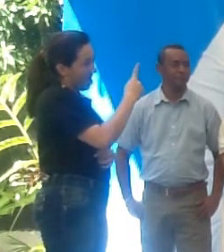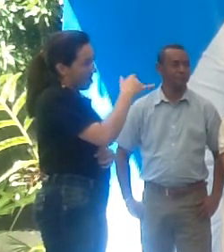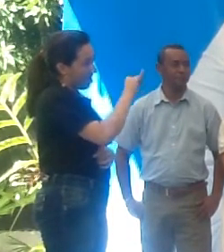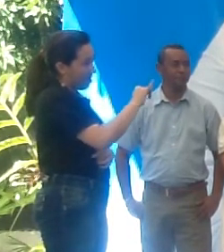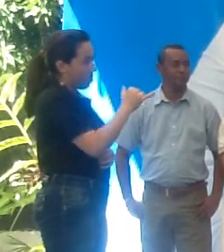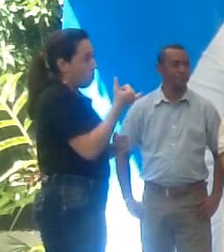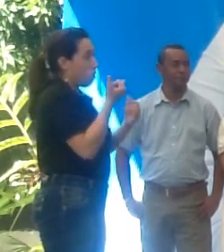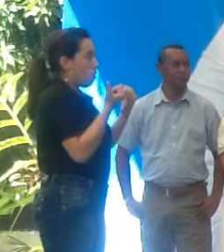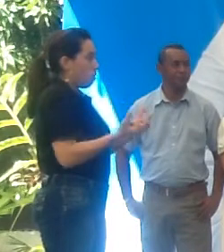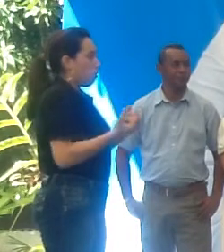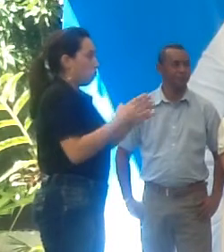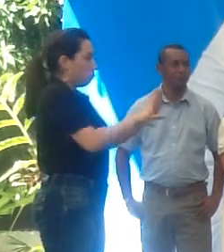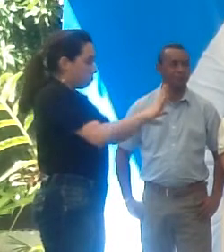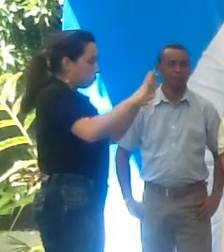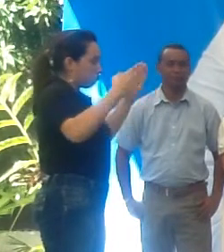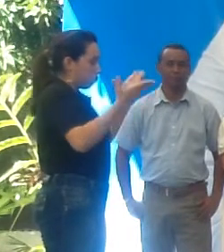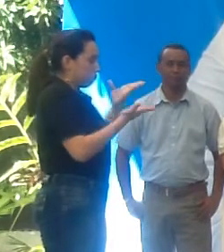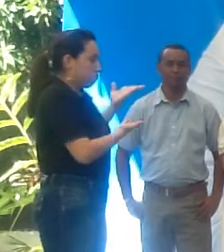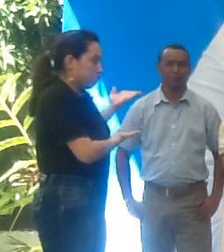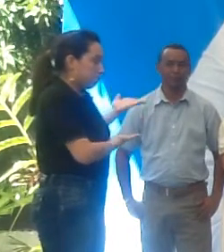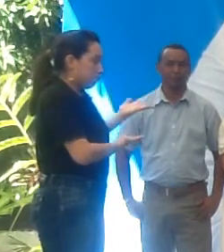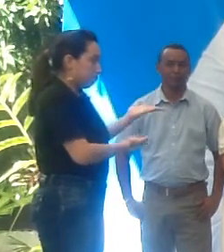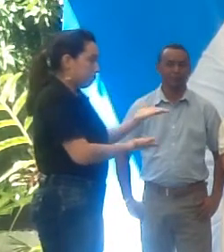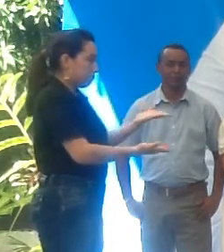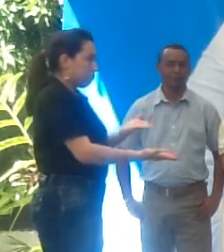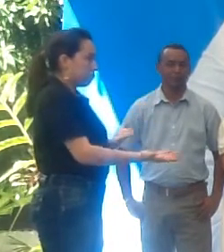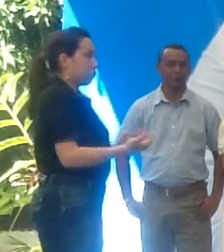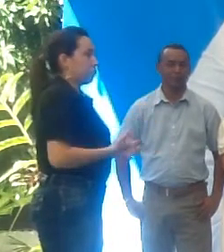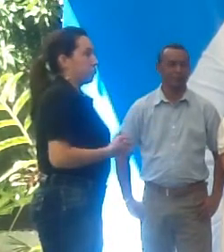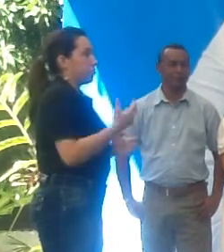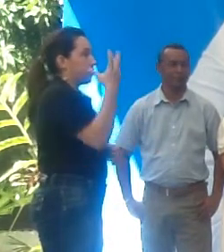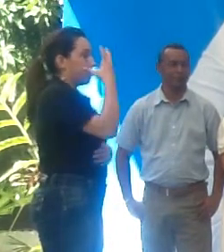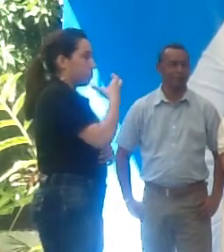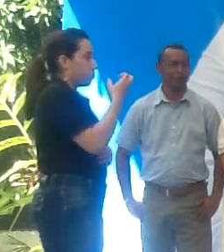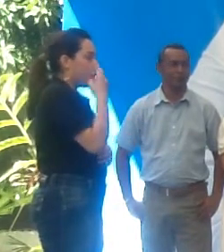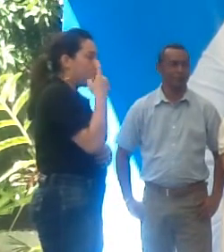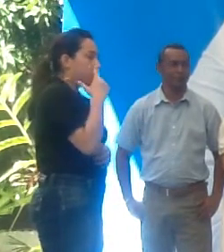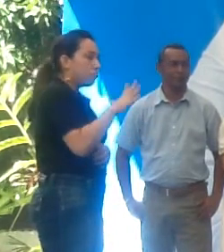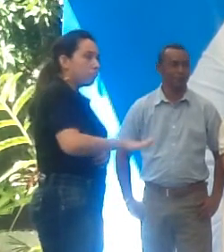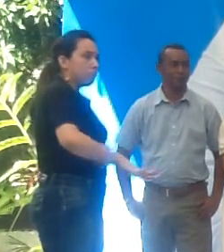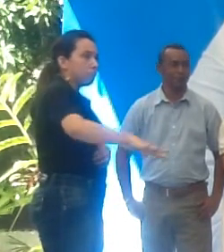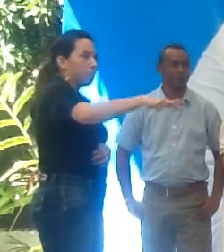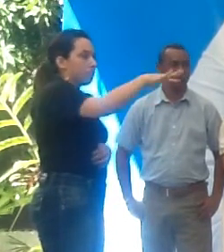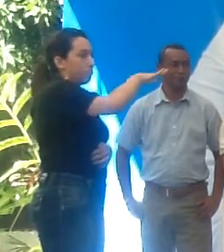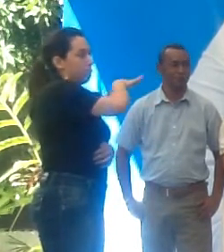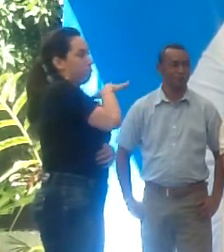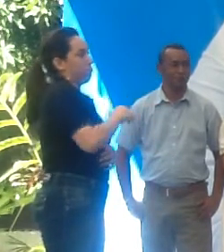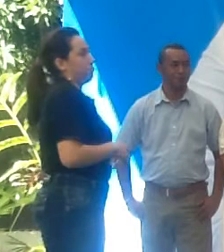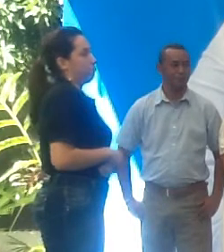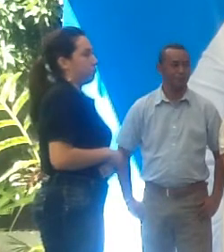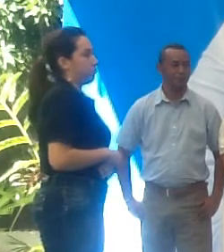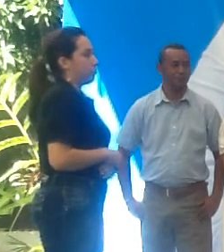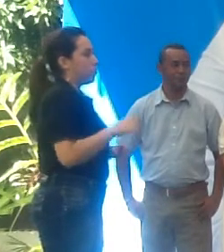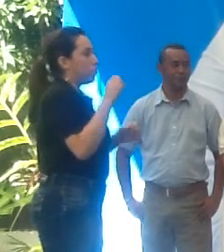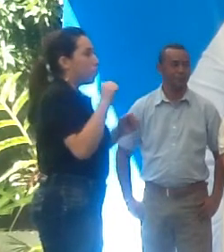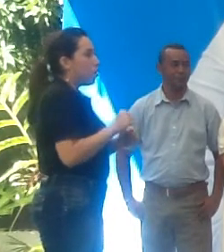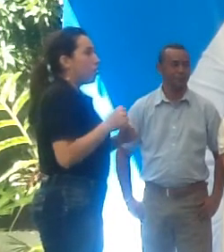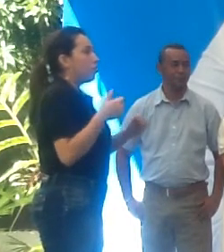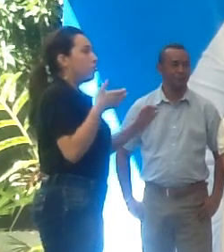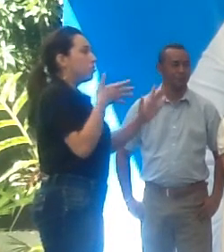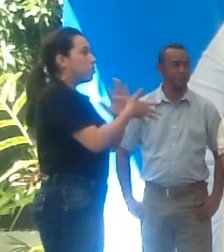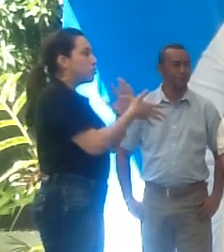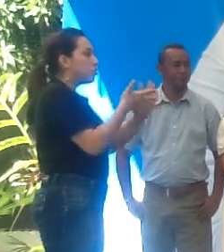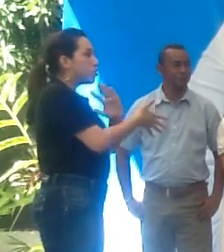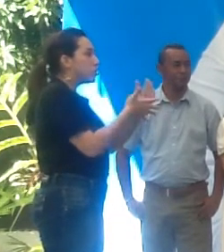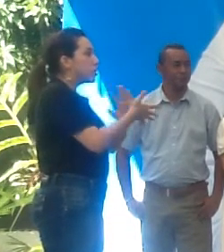nos abrió las puertas de este hermoso sitio para poder contarle a